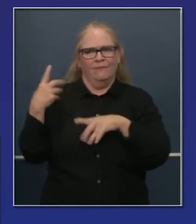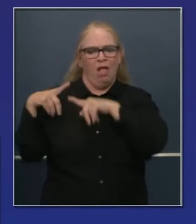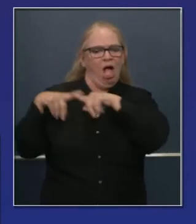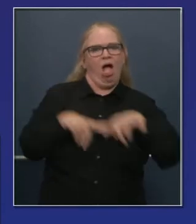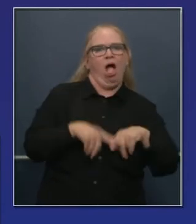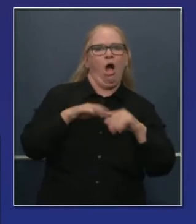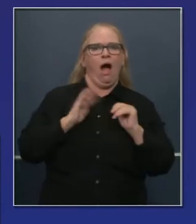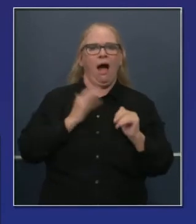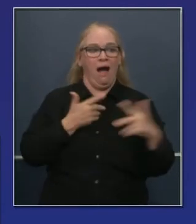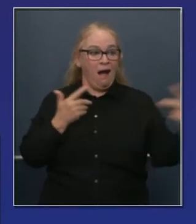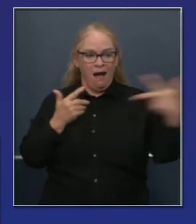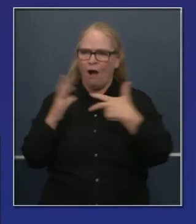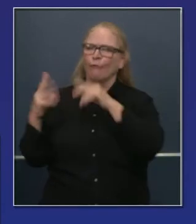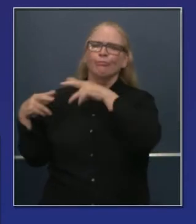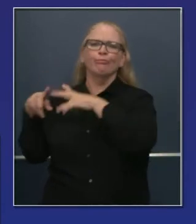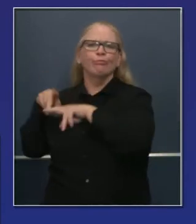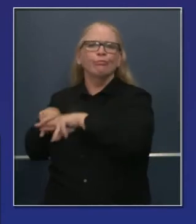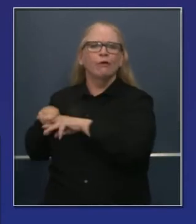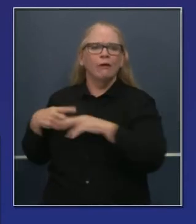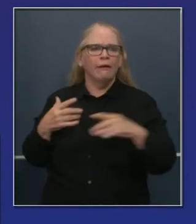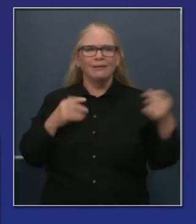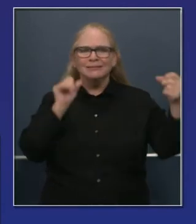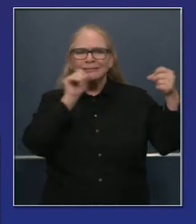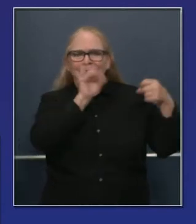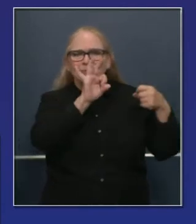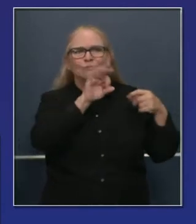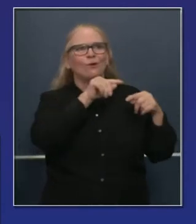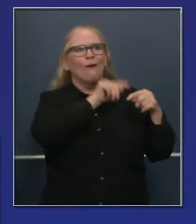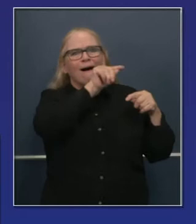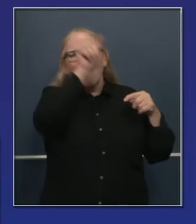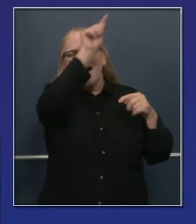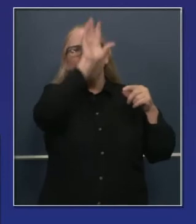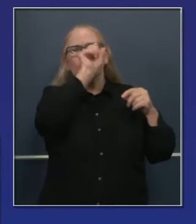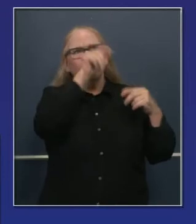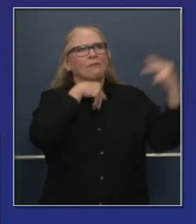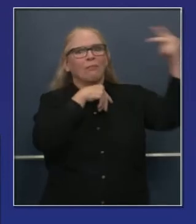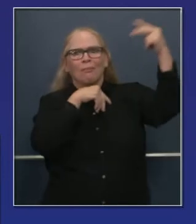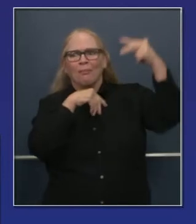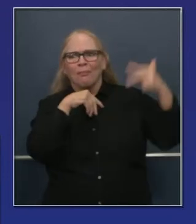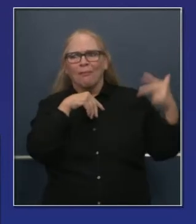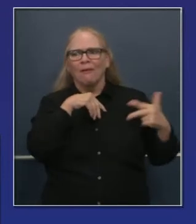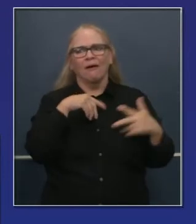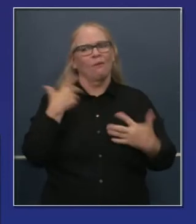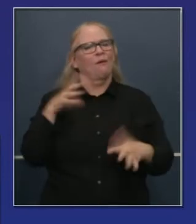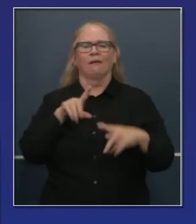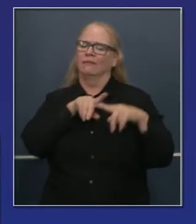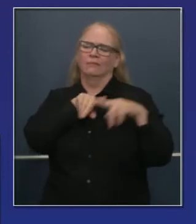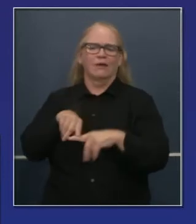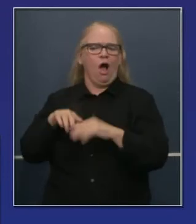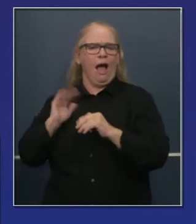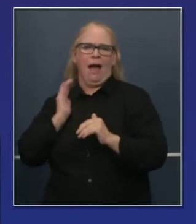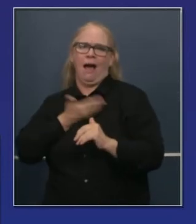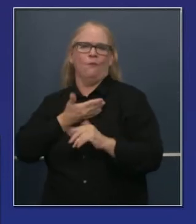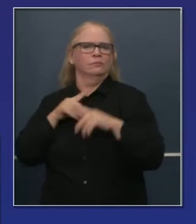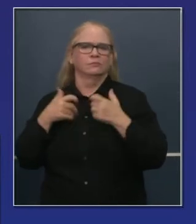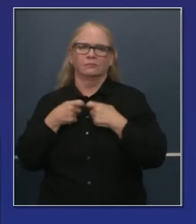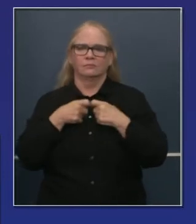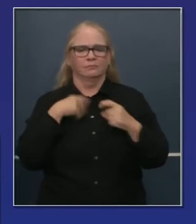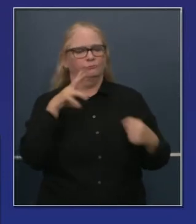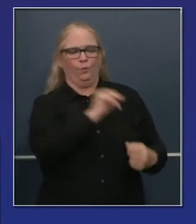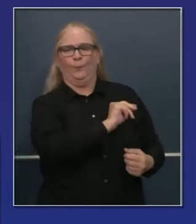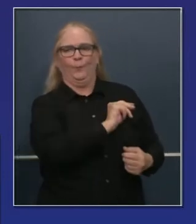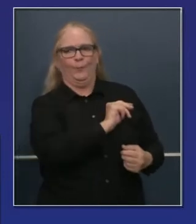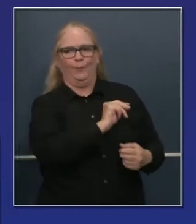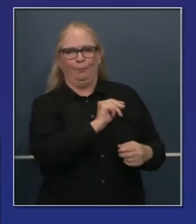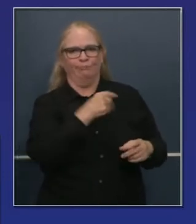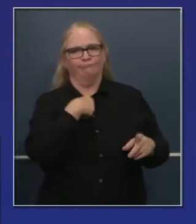utilizan una cantidad de energía de energía enorme así que estamos trabajando para reducir esa cantidad de energía